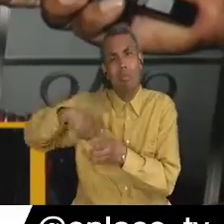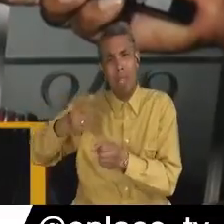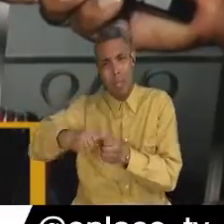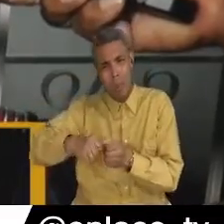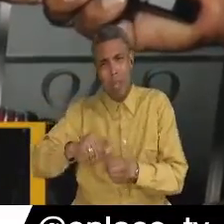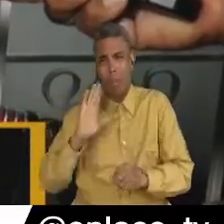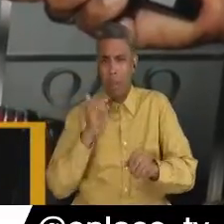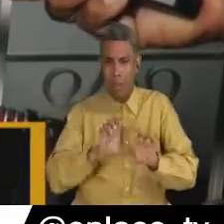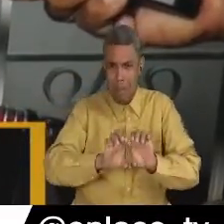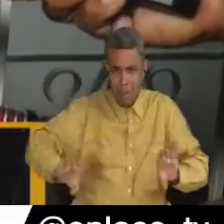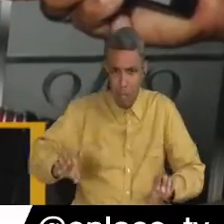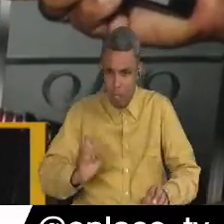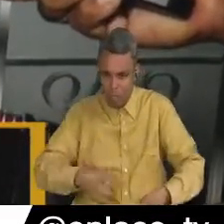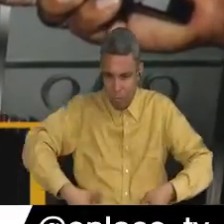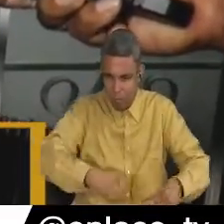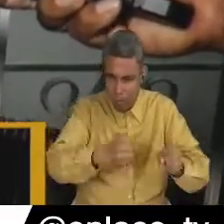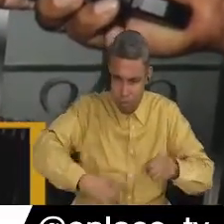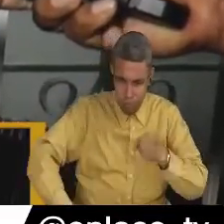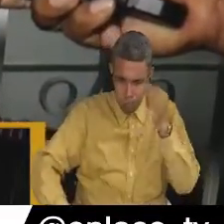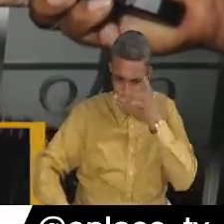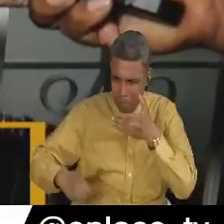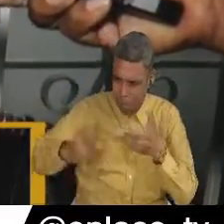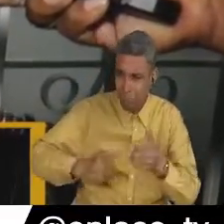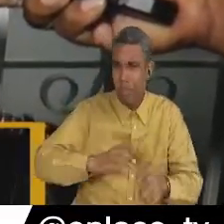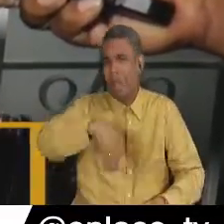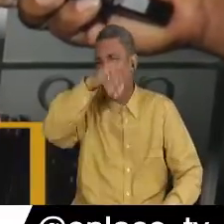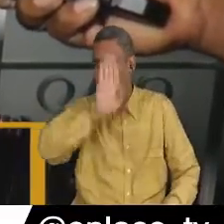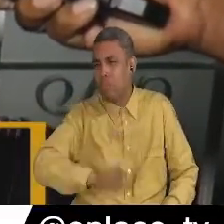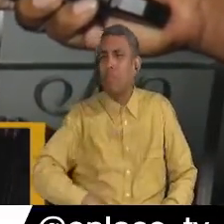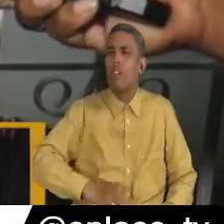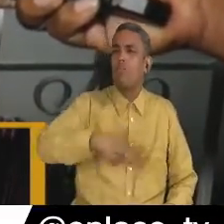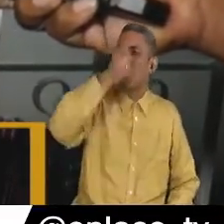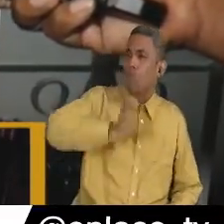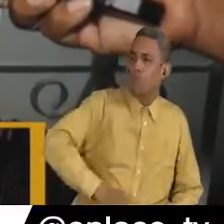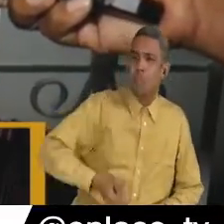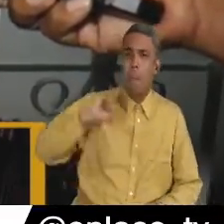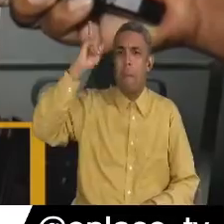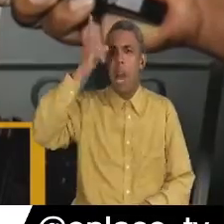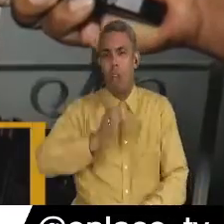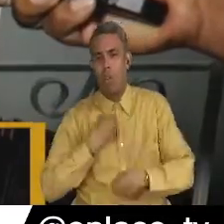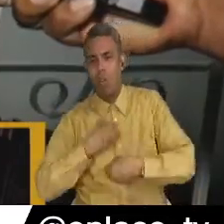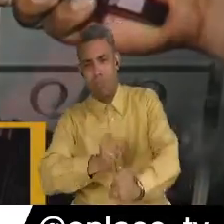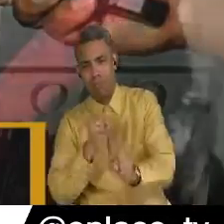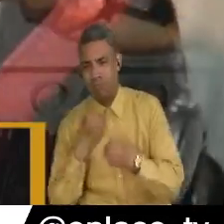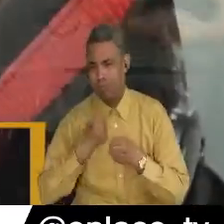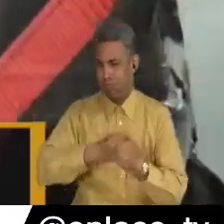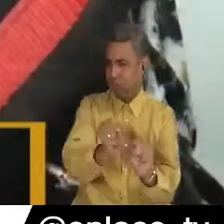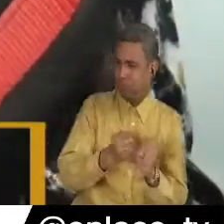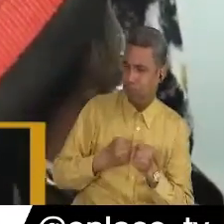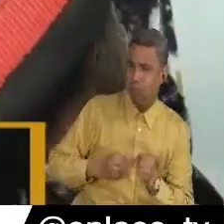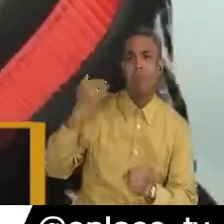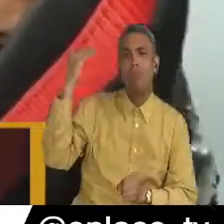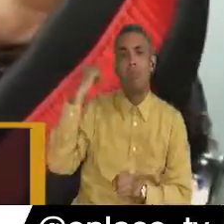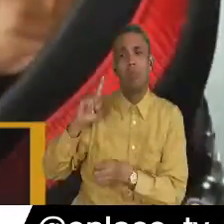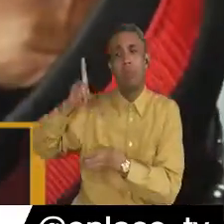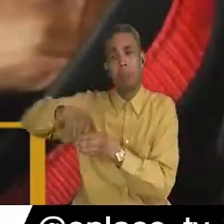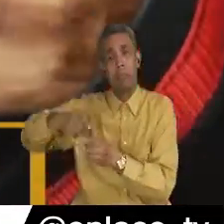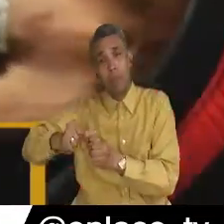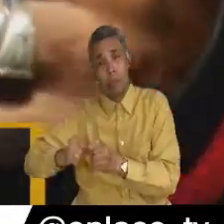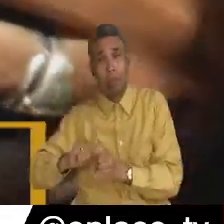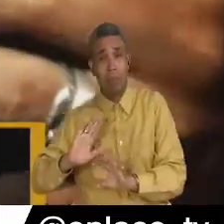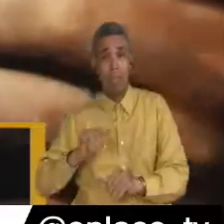Tubería, pailería, obrero, pintura, carpintería, la mayor parte de todo eso lo trabajo. Con ocasión del nuevo aniversario